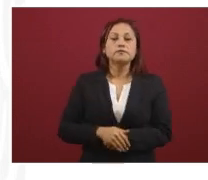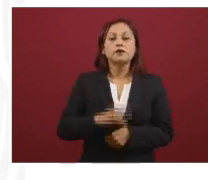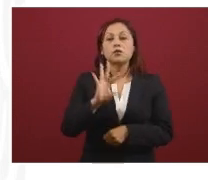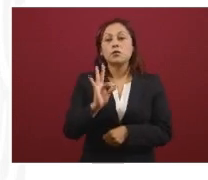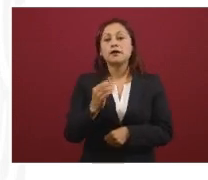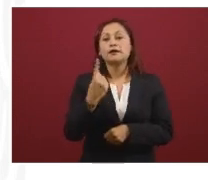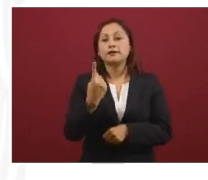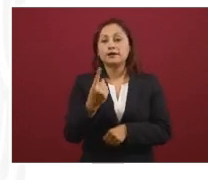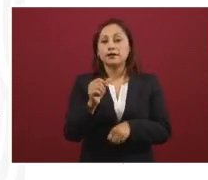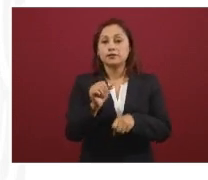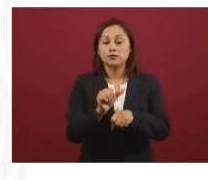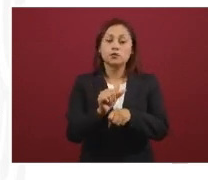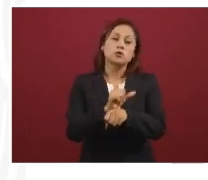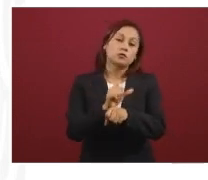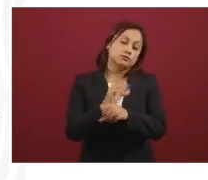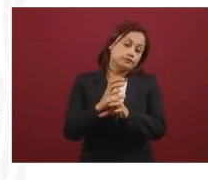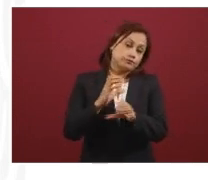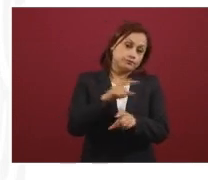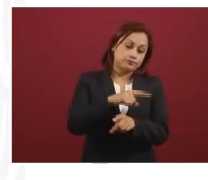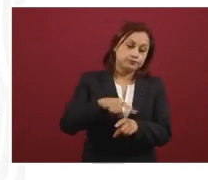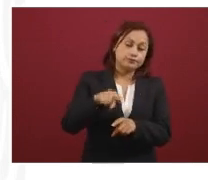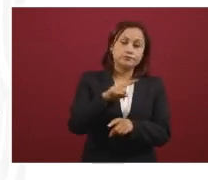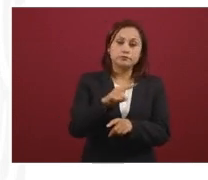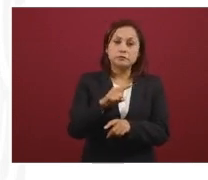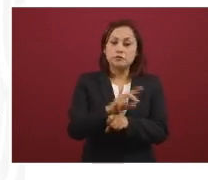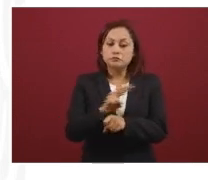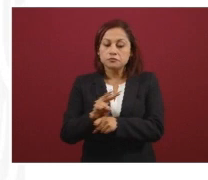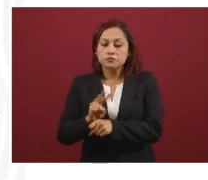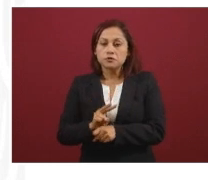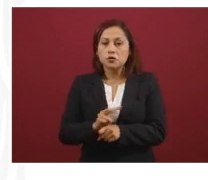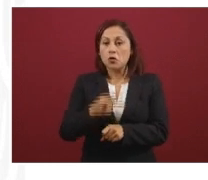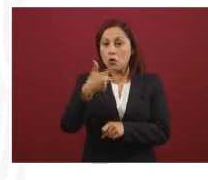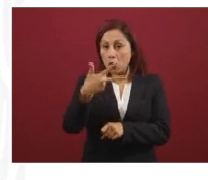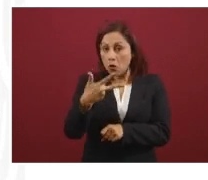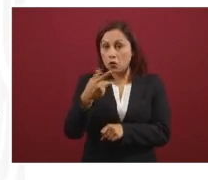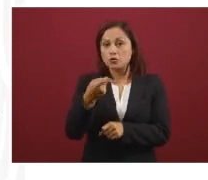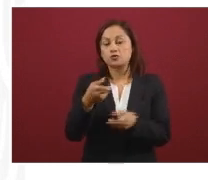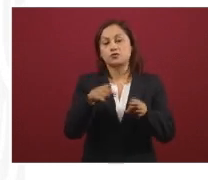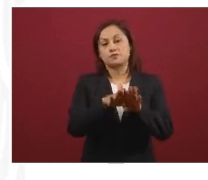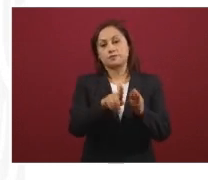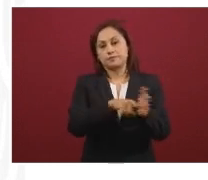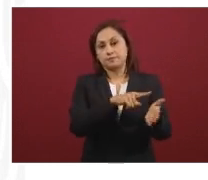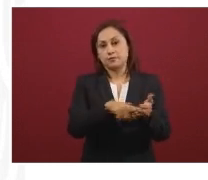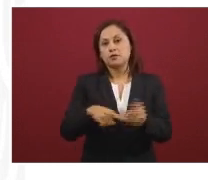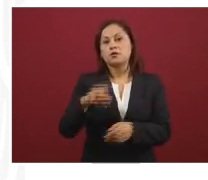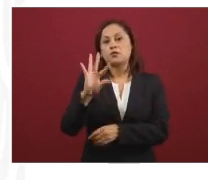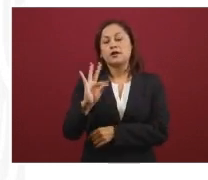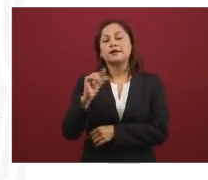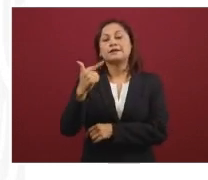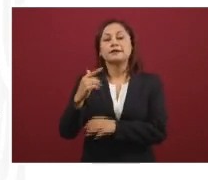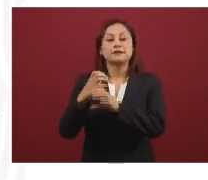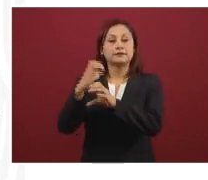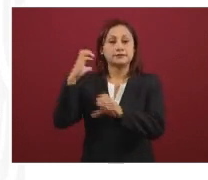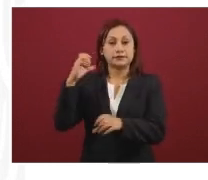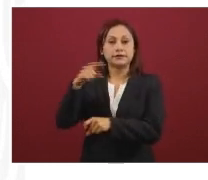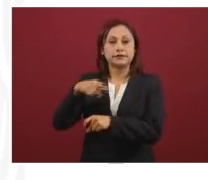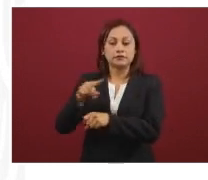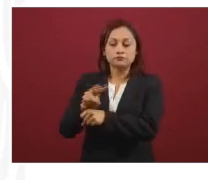vehículos verificados, 8 de ellos fueron inmovilizados, 47 autotanques verificados, todos salieron